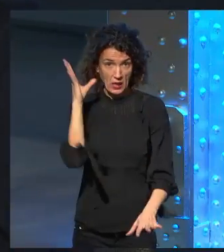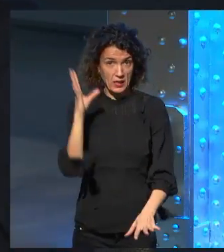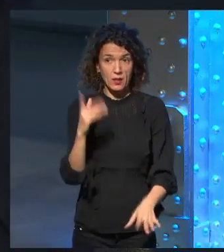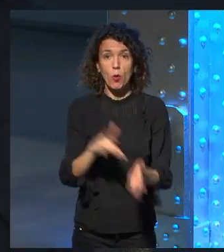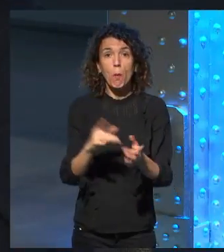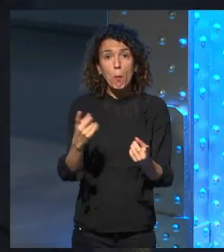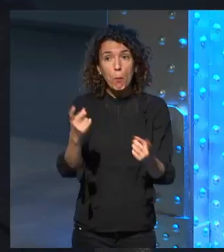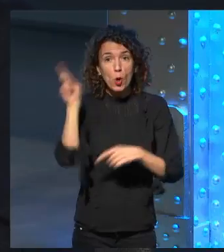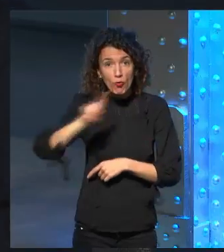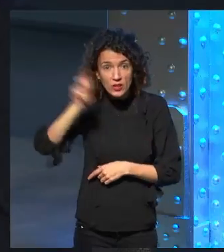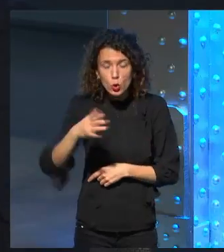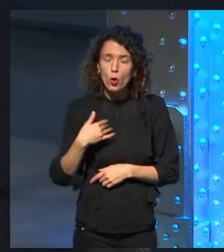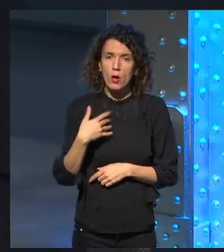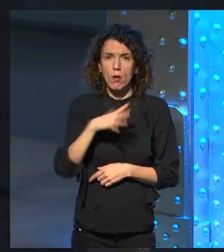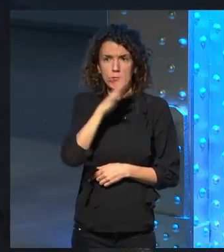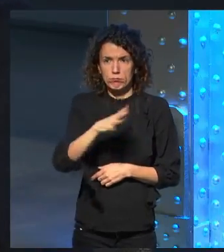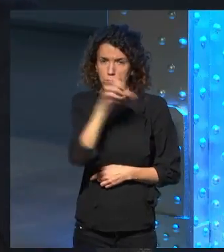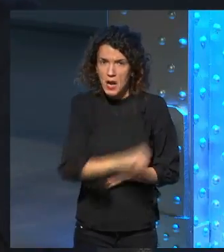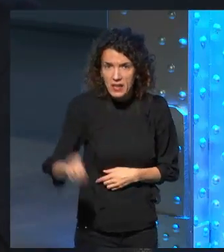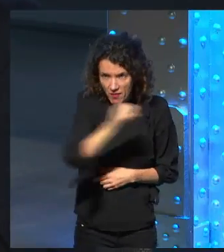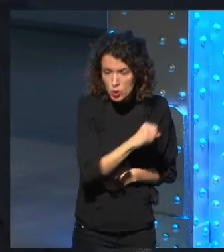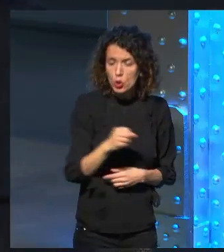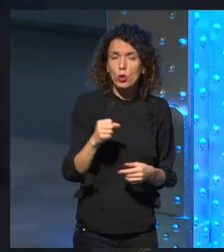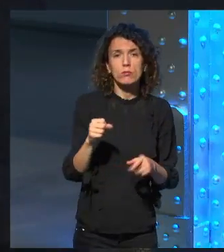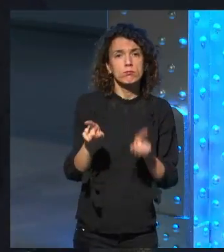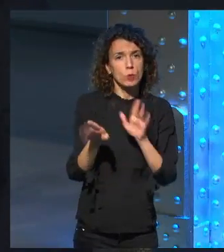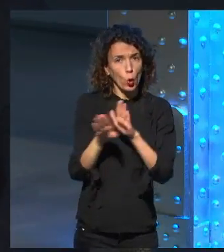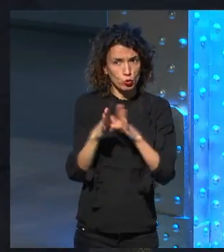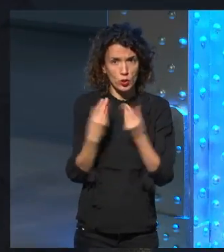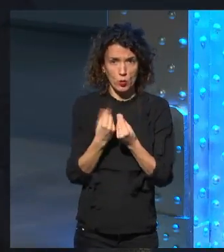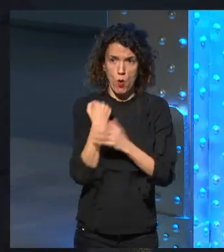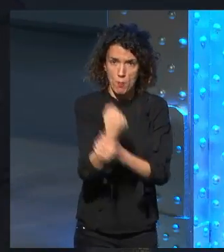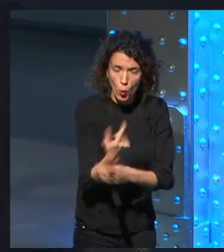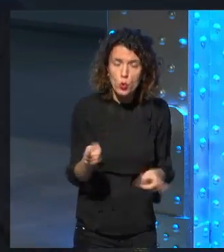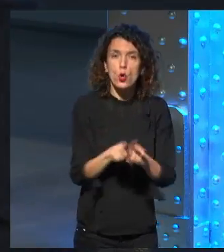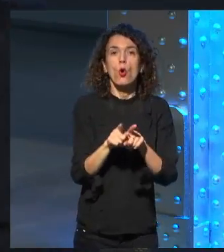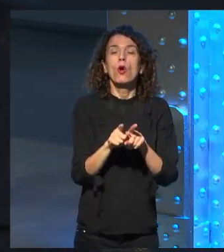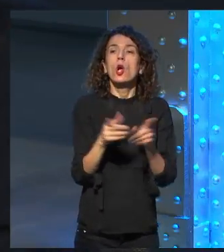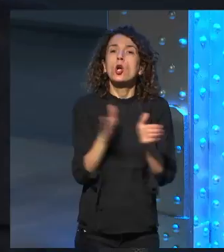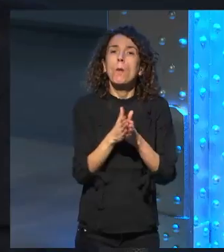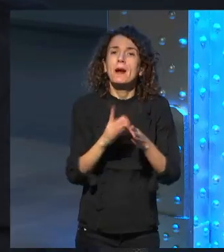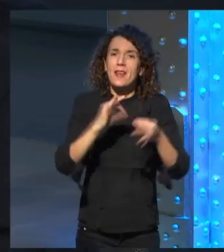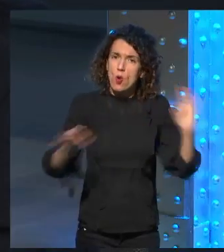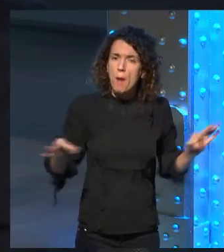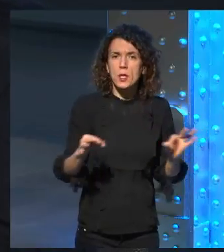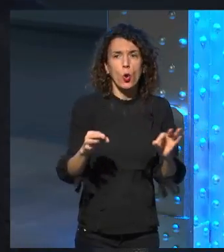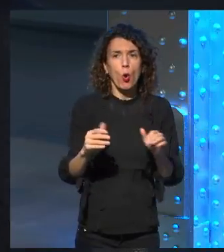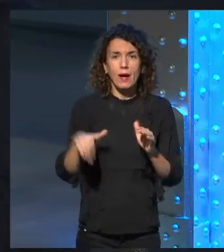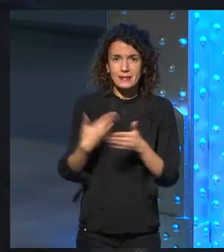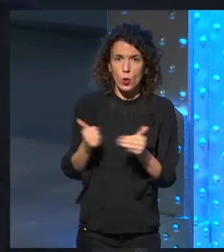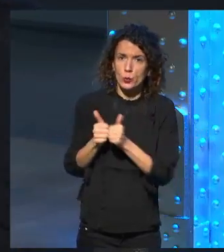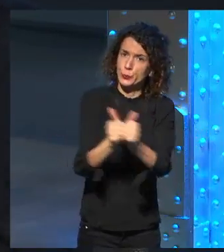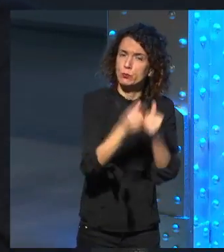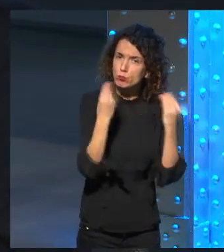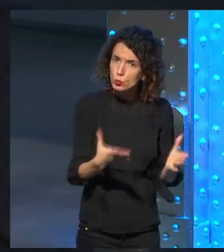de tener unos profesores maravillosos, sigo contando con ellos para todo, he tenido unos compañeros de viaje extraordinarios y